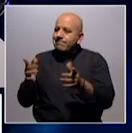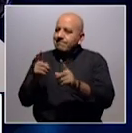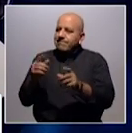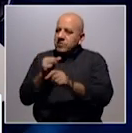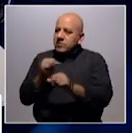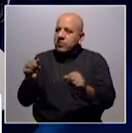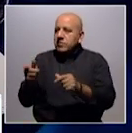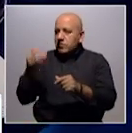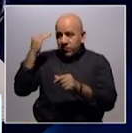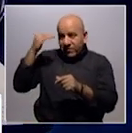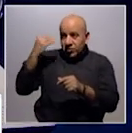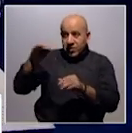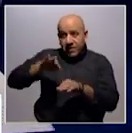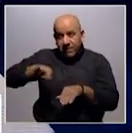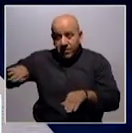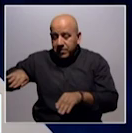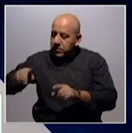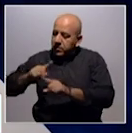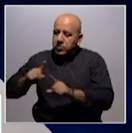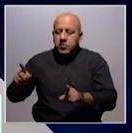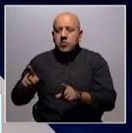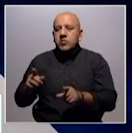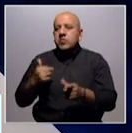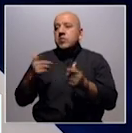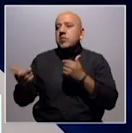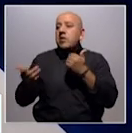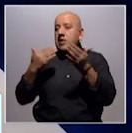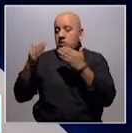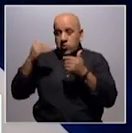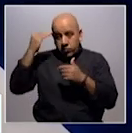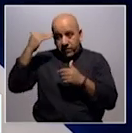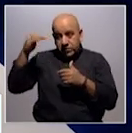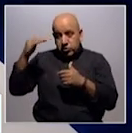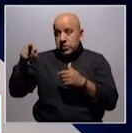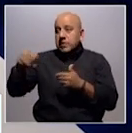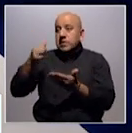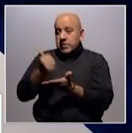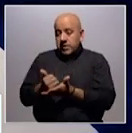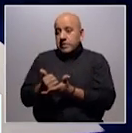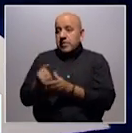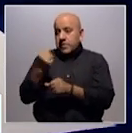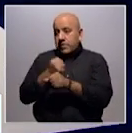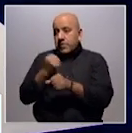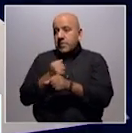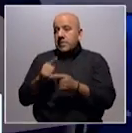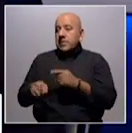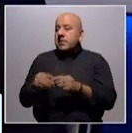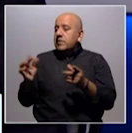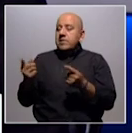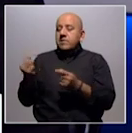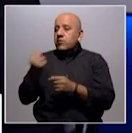si los docentes claro no se puede hacer hablando de los docentes aula si